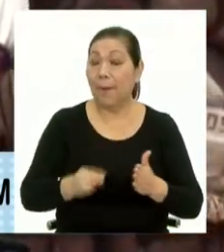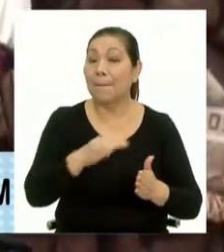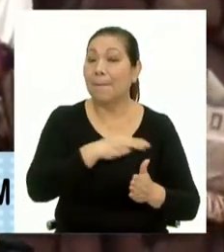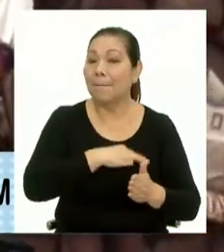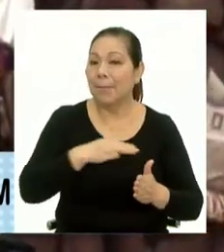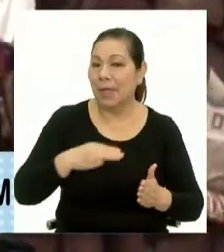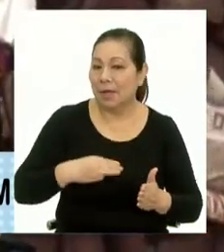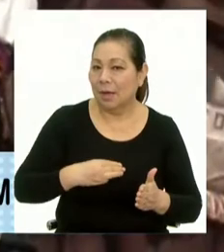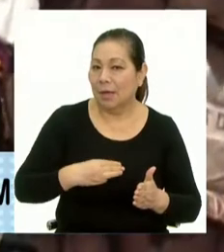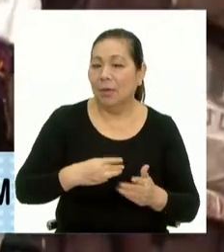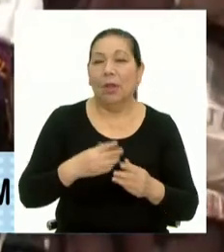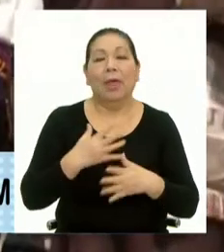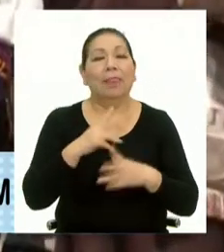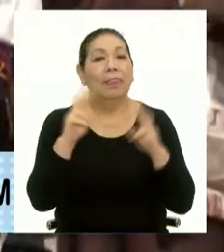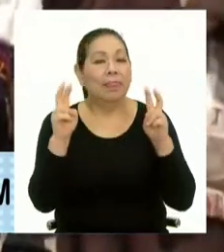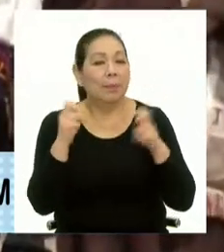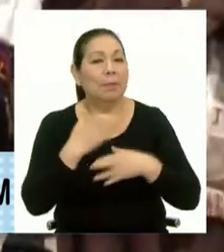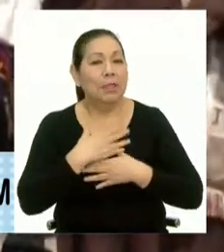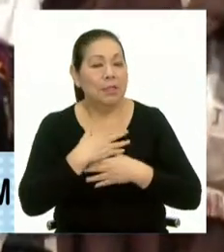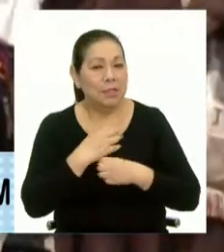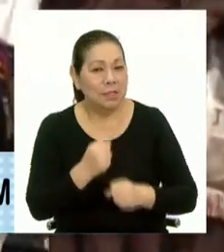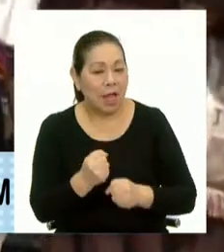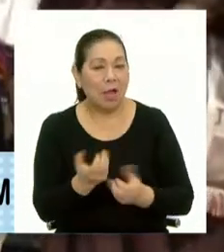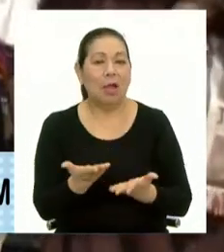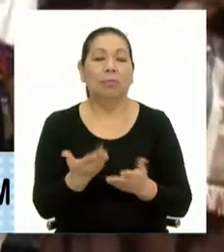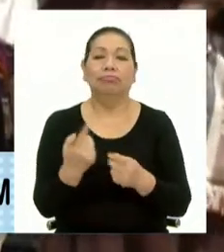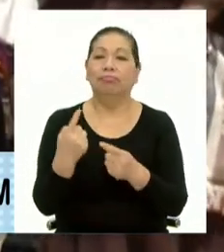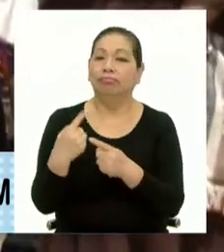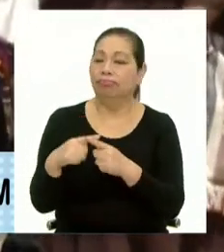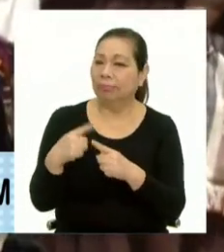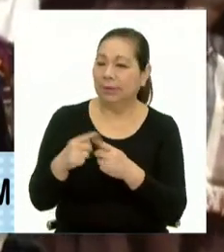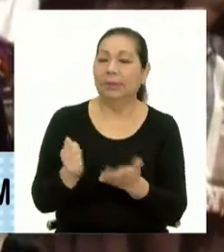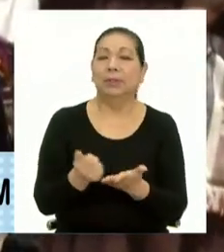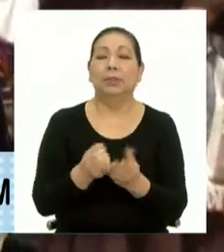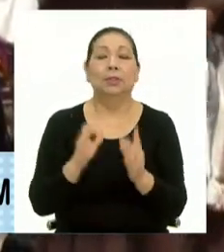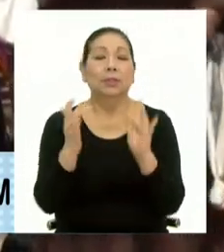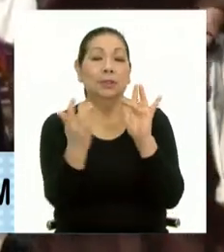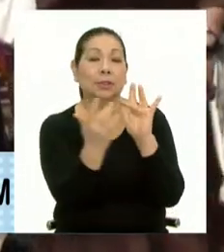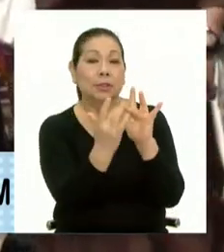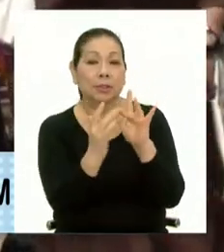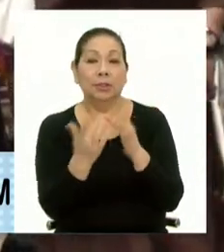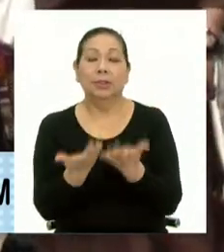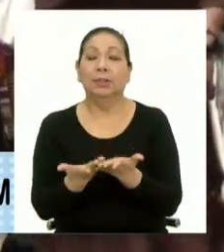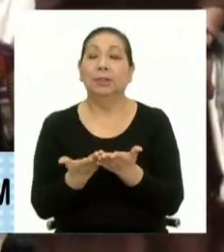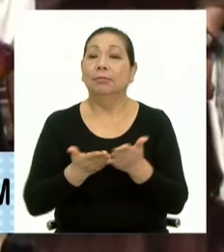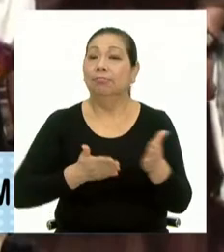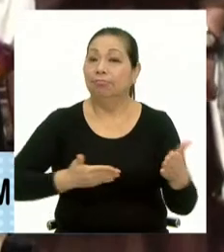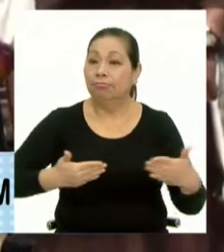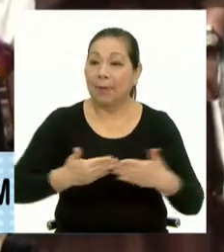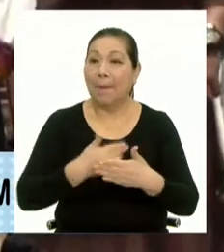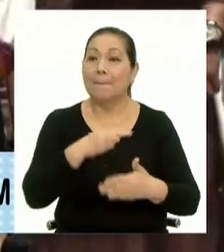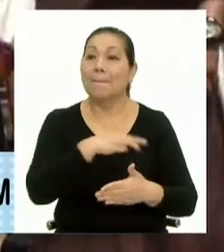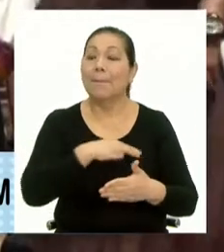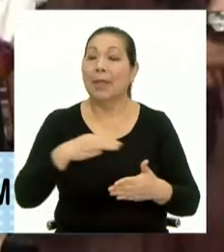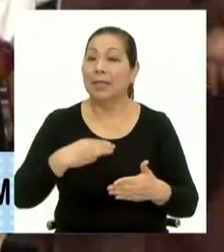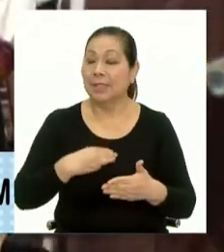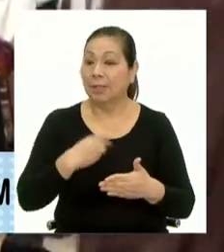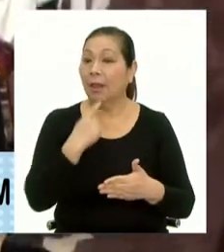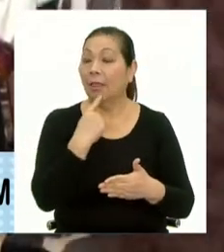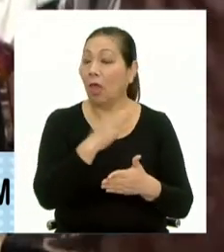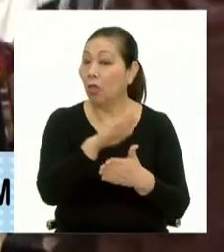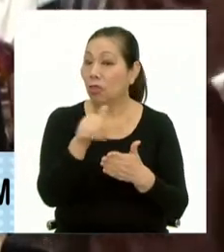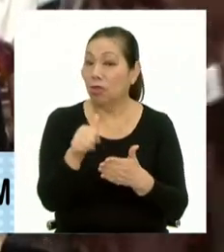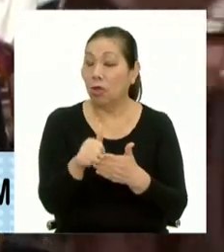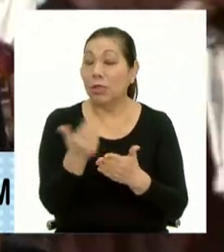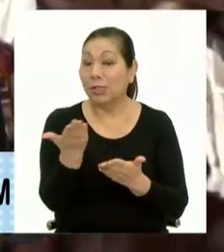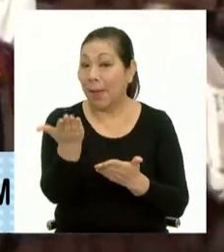ministro temas de salud, educación, becas, también interconexión a través de carreteras. El señor ministro entonces va a trasladar todos